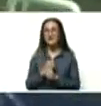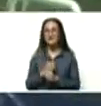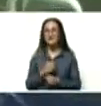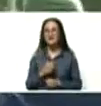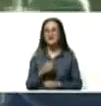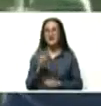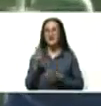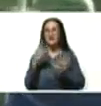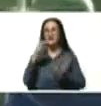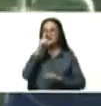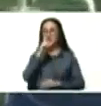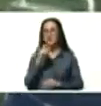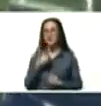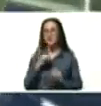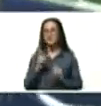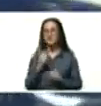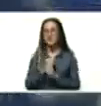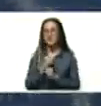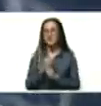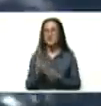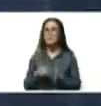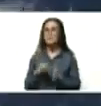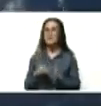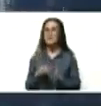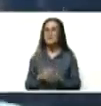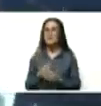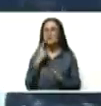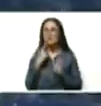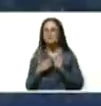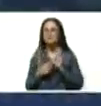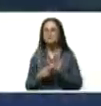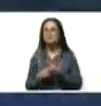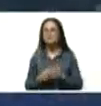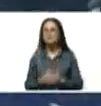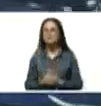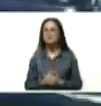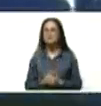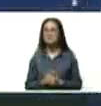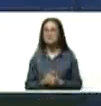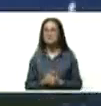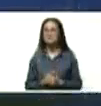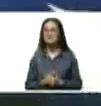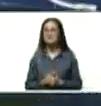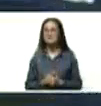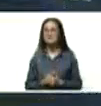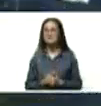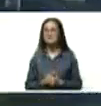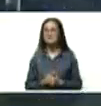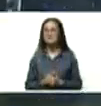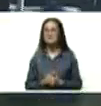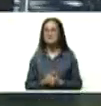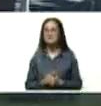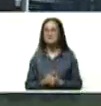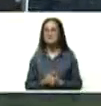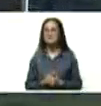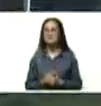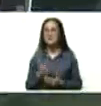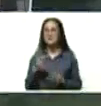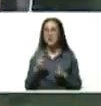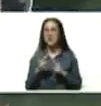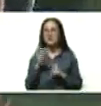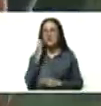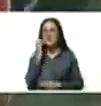los 18. Qué bueno, vale. ¿Qué nos puedes mostrar por aquí? ¿Les puedo mostrar la cabina? ¿Cómo no? Voy contigo al lado. ¿Tú conociste a la